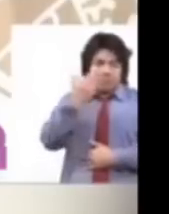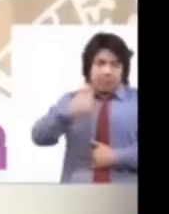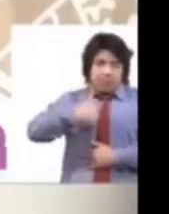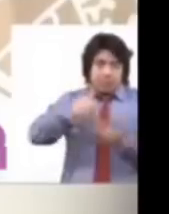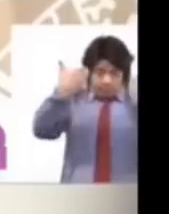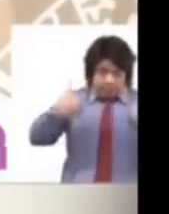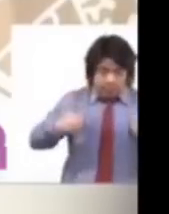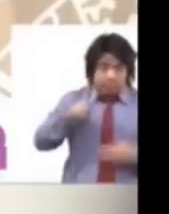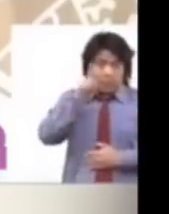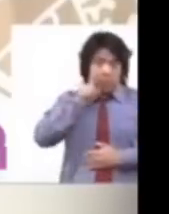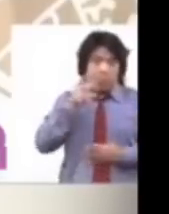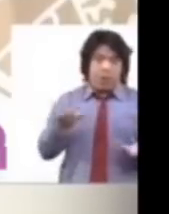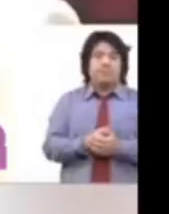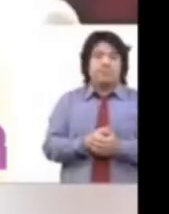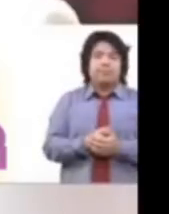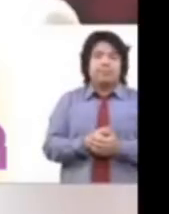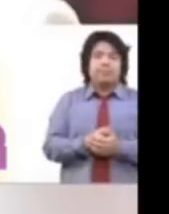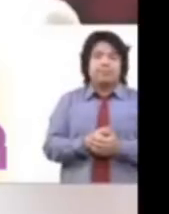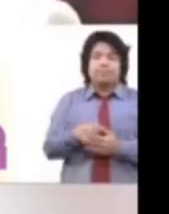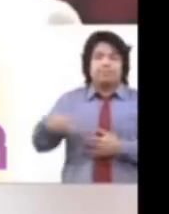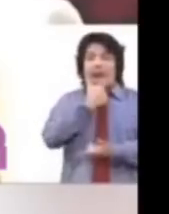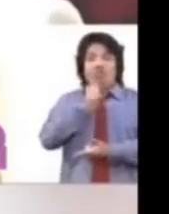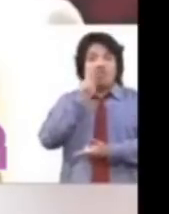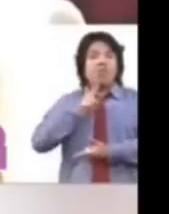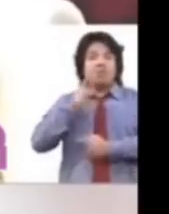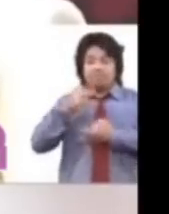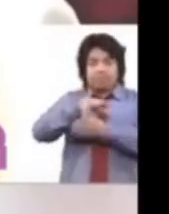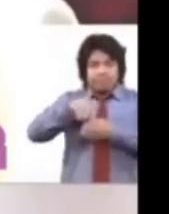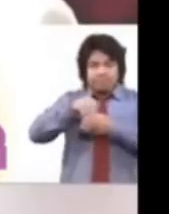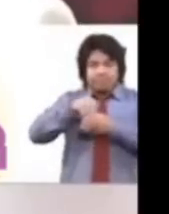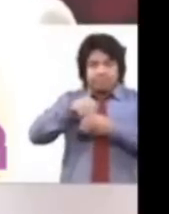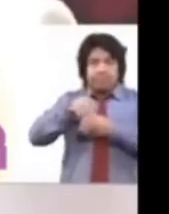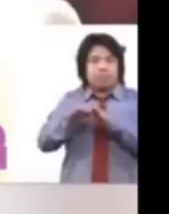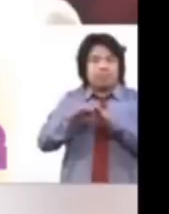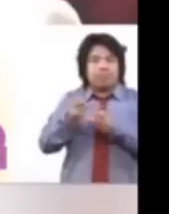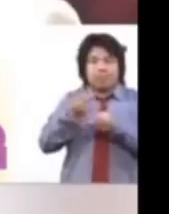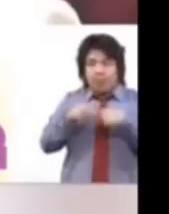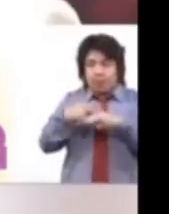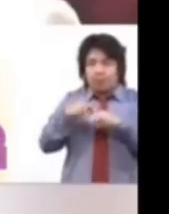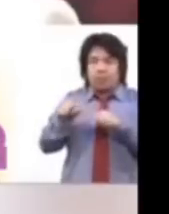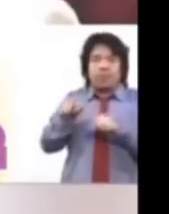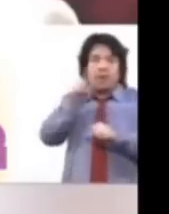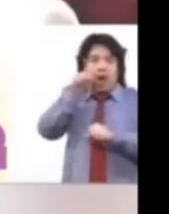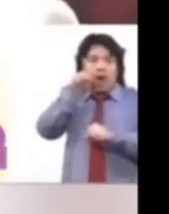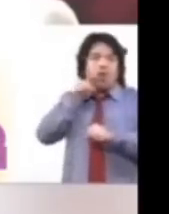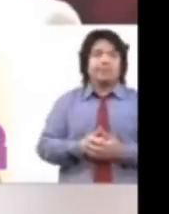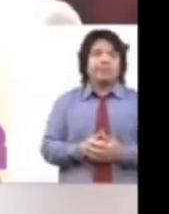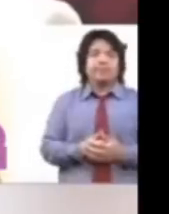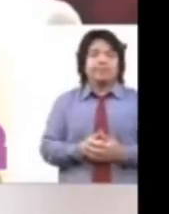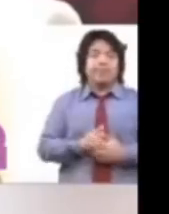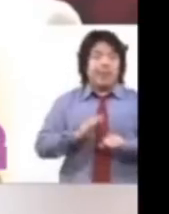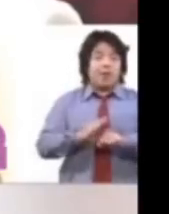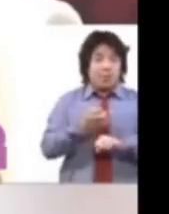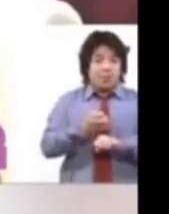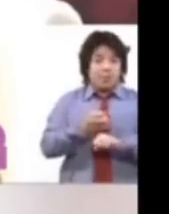mujer, como gobernante, ningún fiscal en nuestro país debe volver a culpar a una mujer de su propia muerte. Por